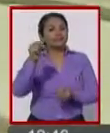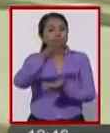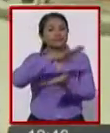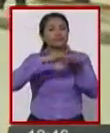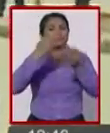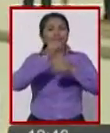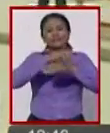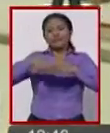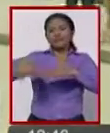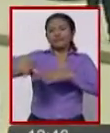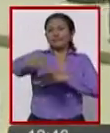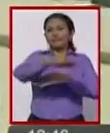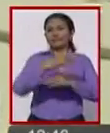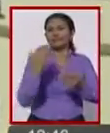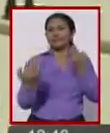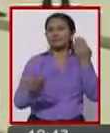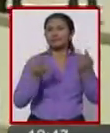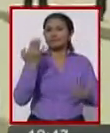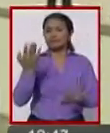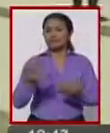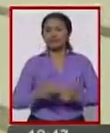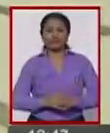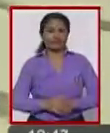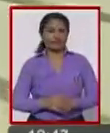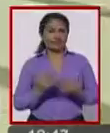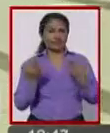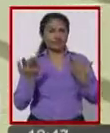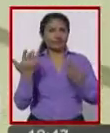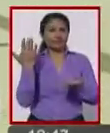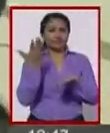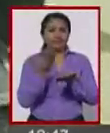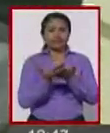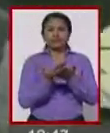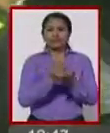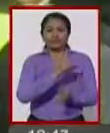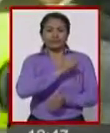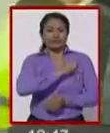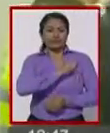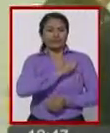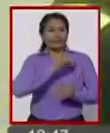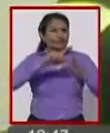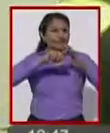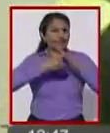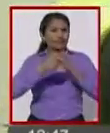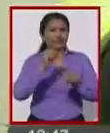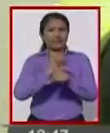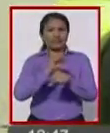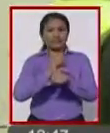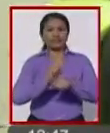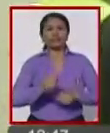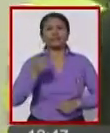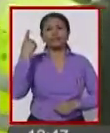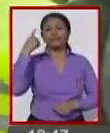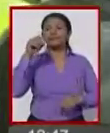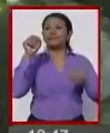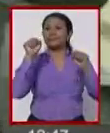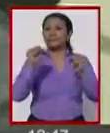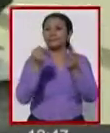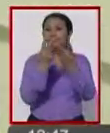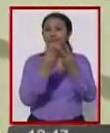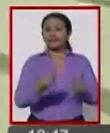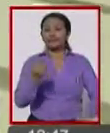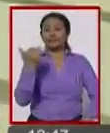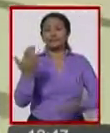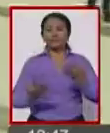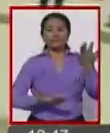el humo se extendió de manera muy rápida y las llamas, y tuvieron que esperar a que llegue el equipo de bomberos que comience con el trabajo para poder extinguir